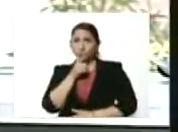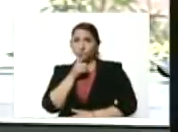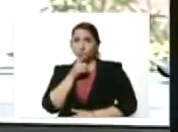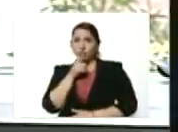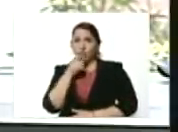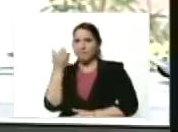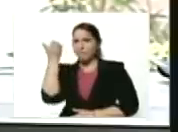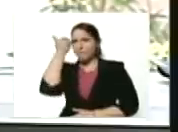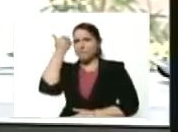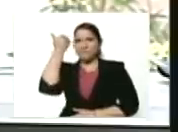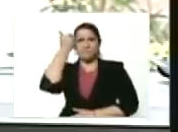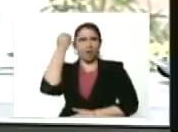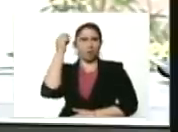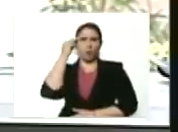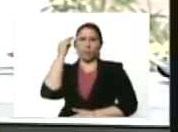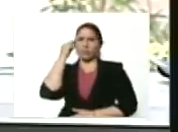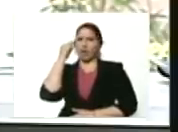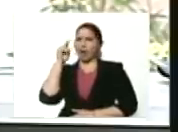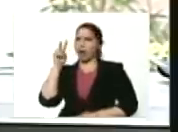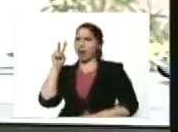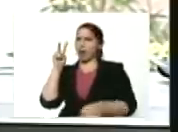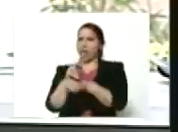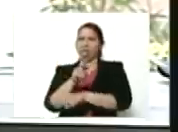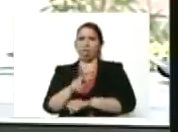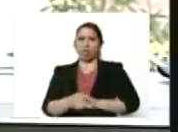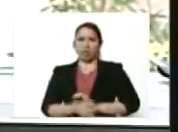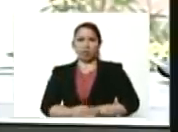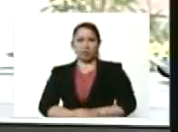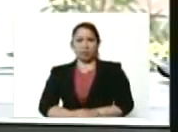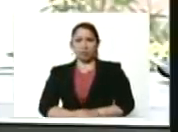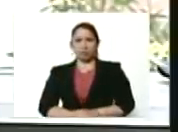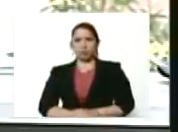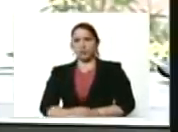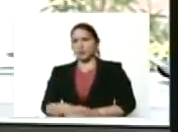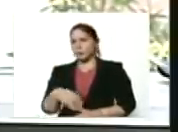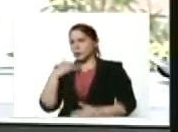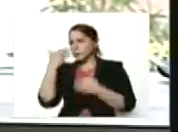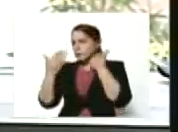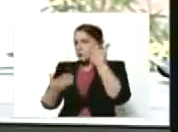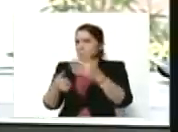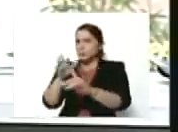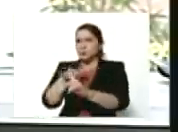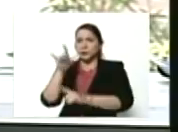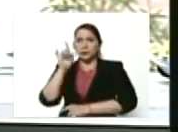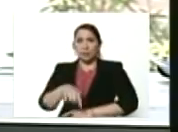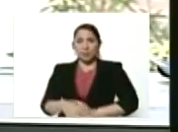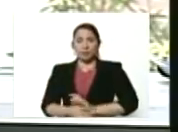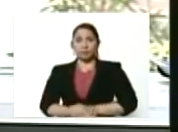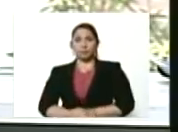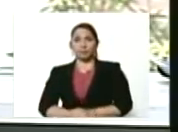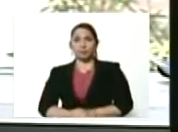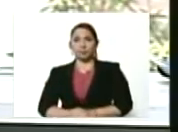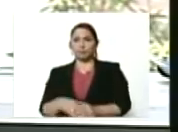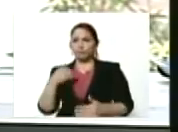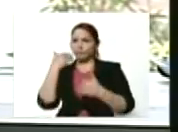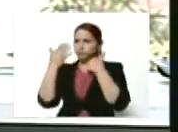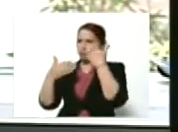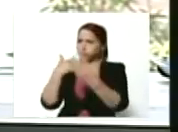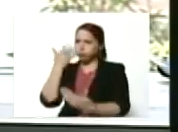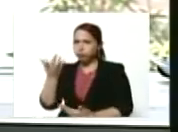enfermo mental de la violencia, un gran farsante, pero también en su farsa,